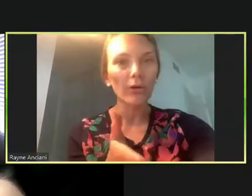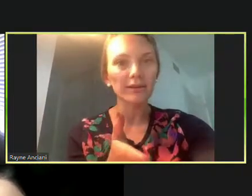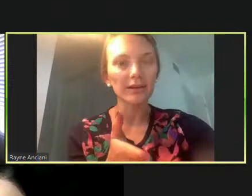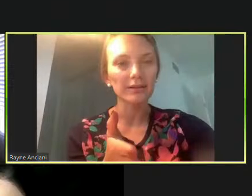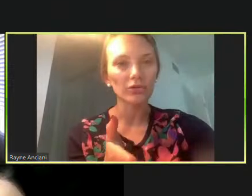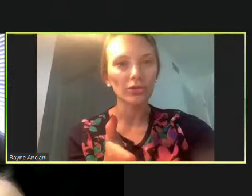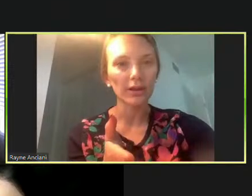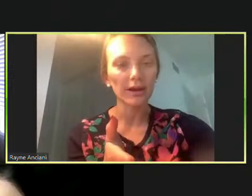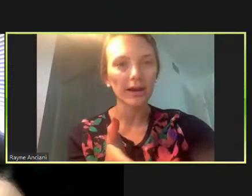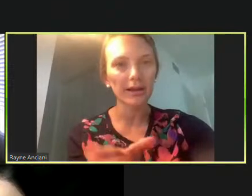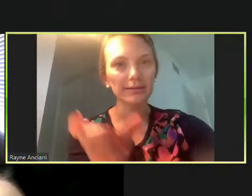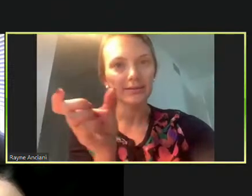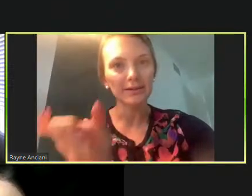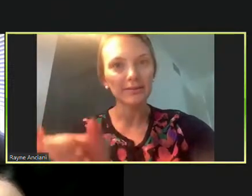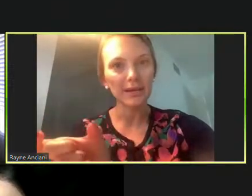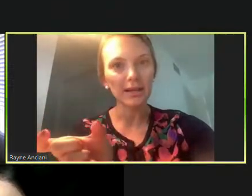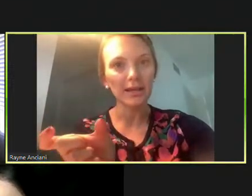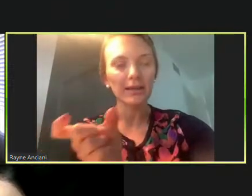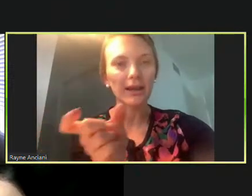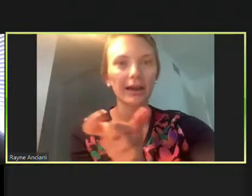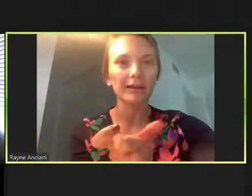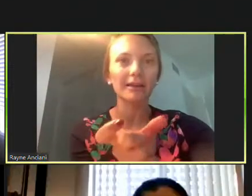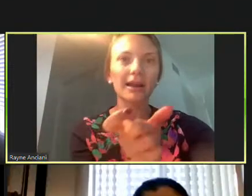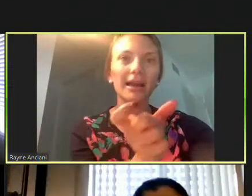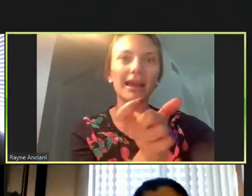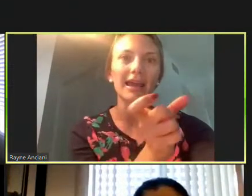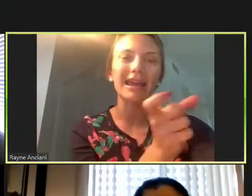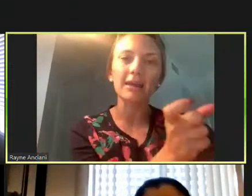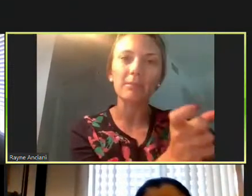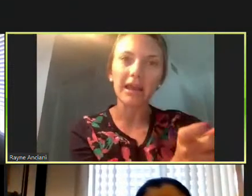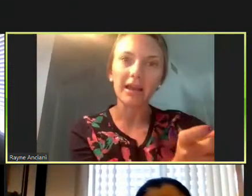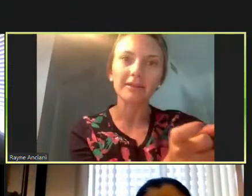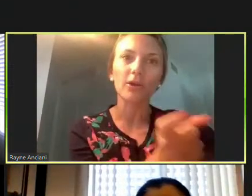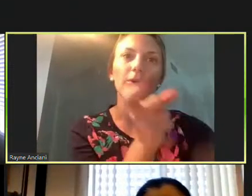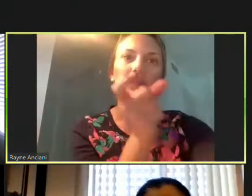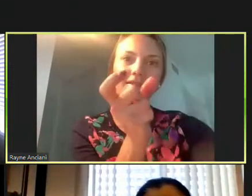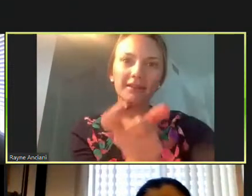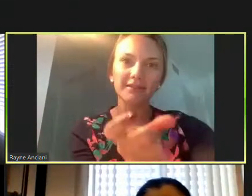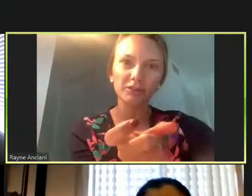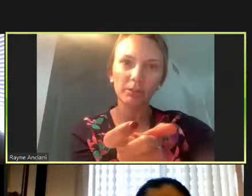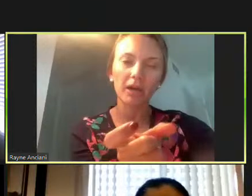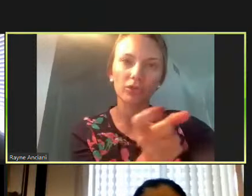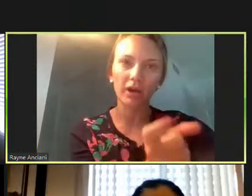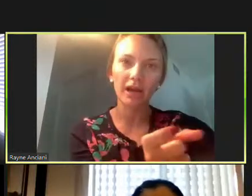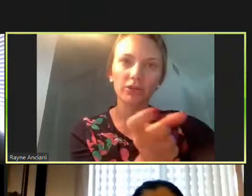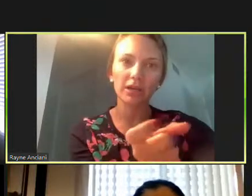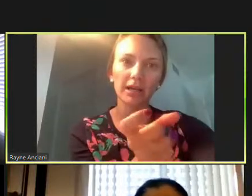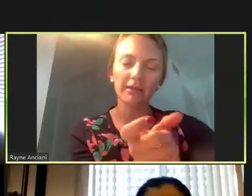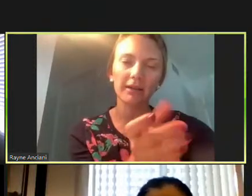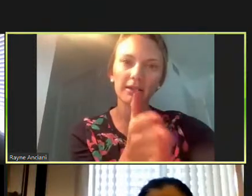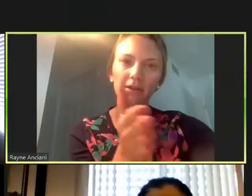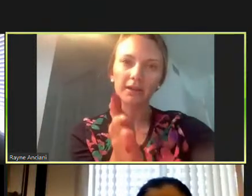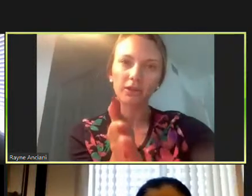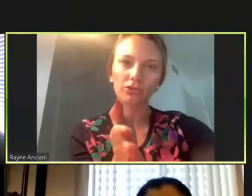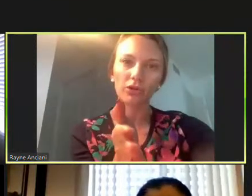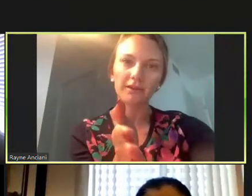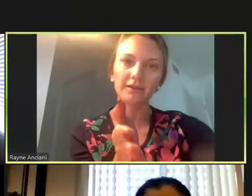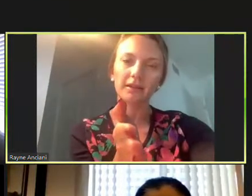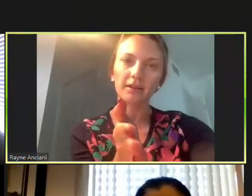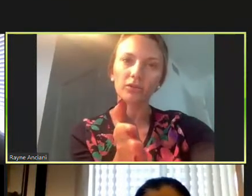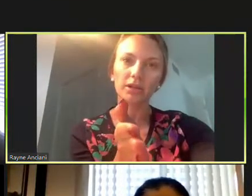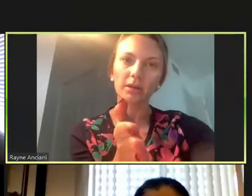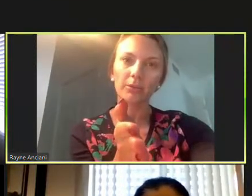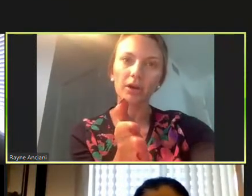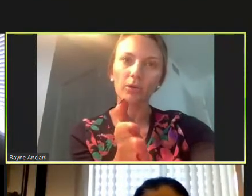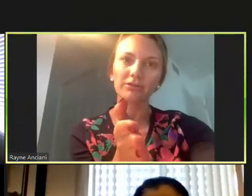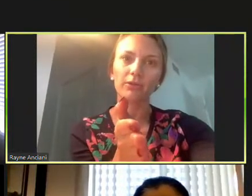multas o de estas citaciones de carácter civil y de carácter criminal, si nos puede hacer esa explicación que la hizo en inglés de la diferenciación que se está